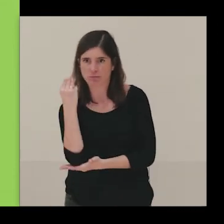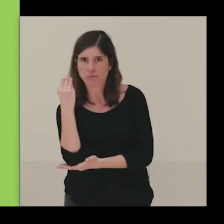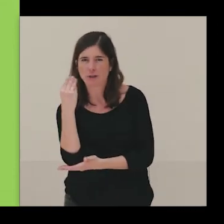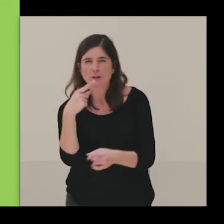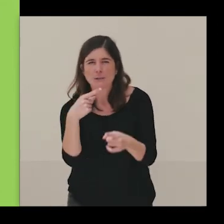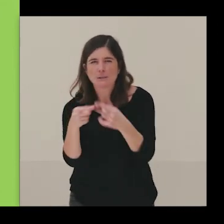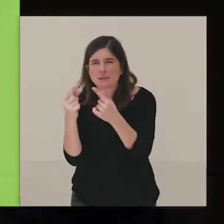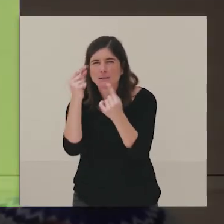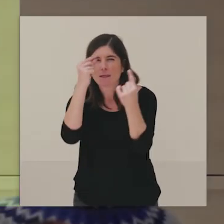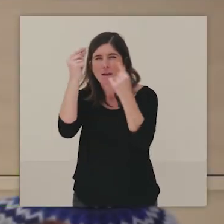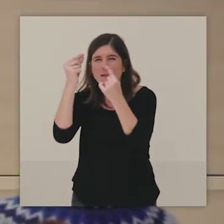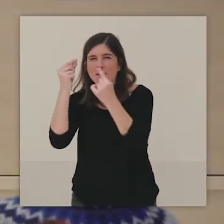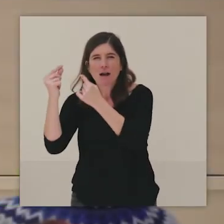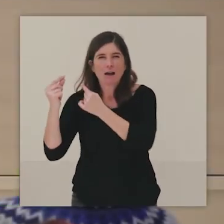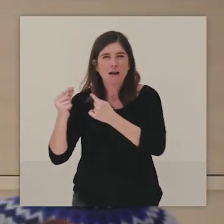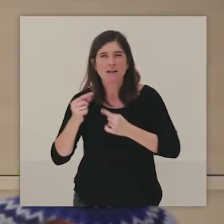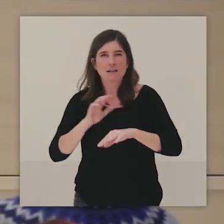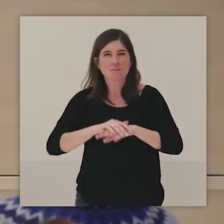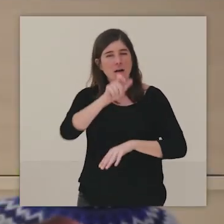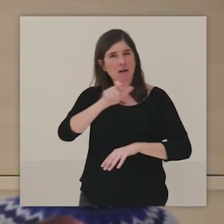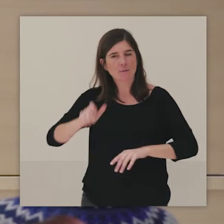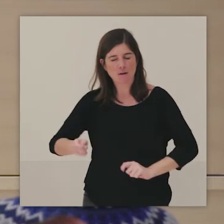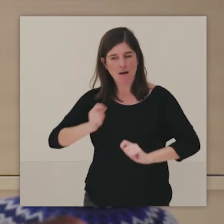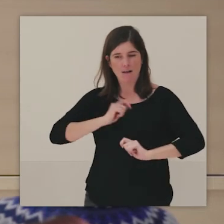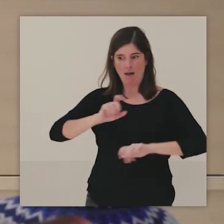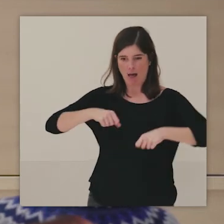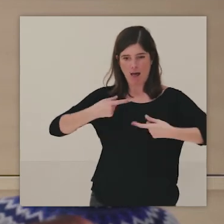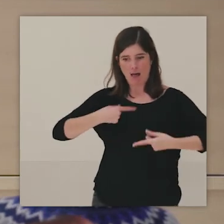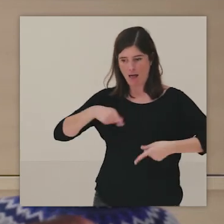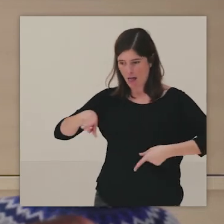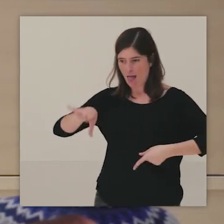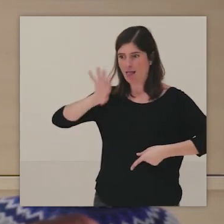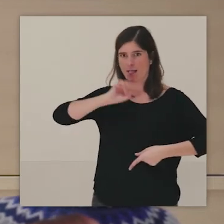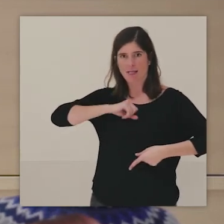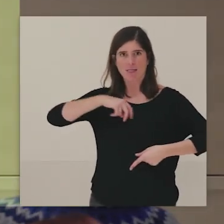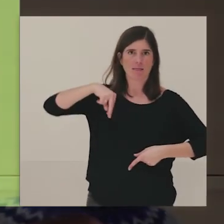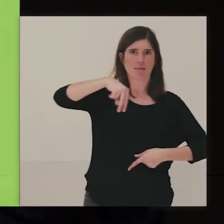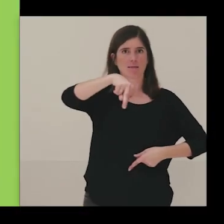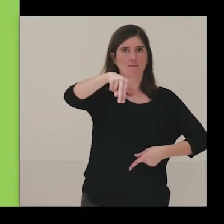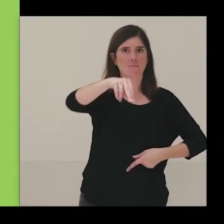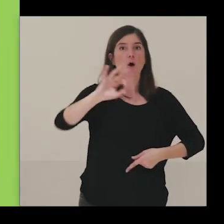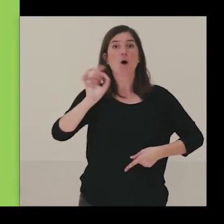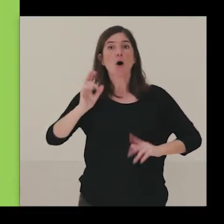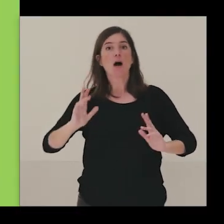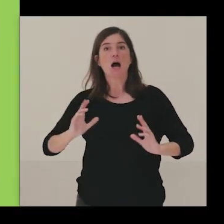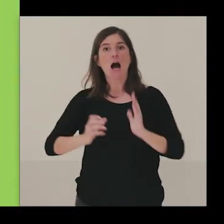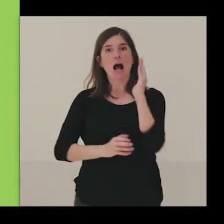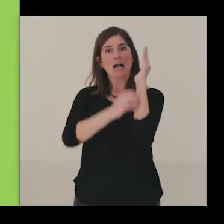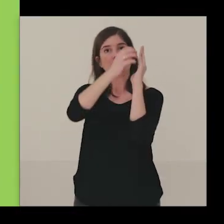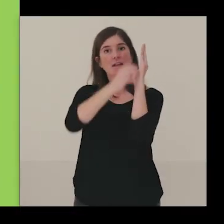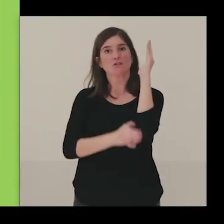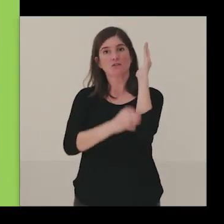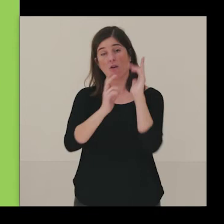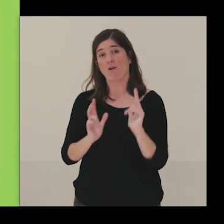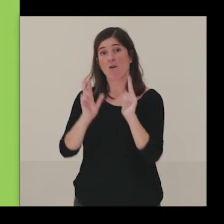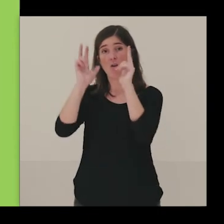marcando el itinerario de una manera natural. Y luego arriba Pues claro, en el ascensor veíamos de